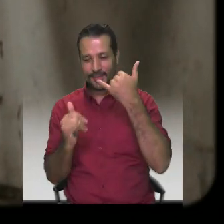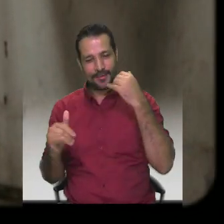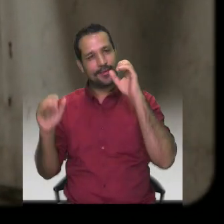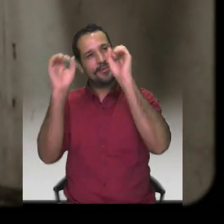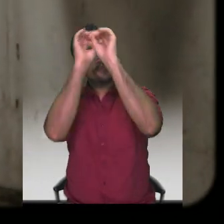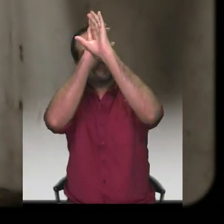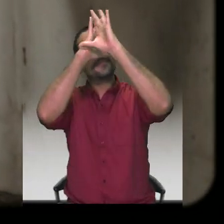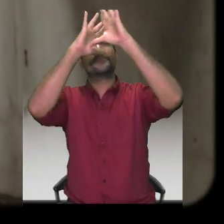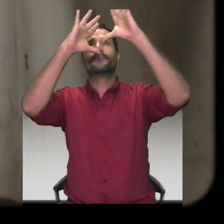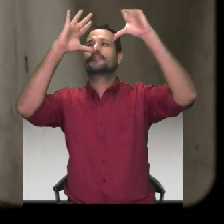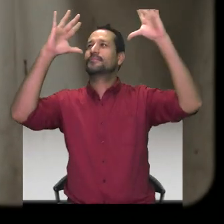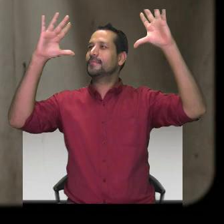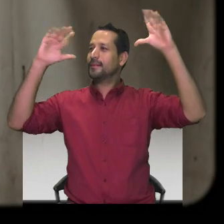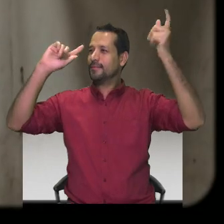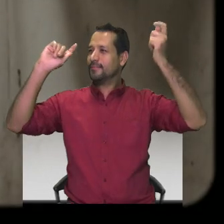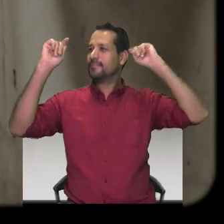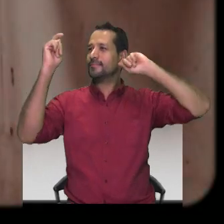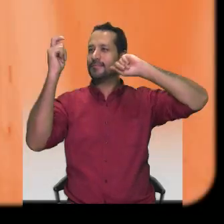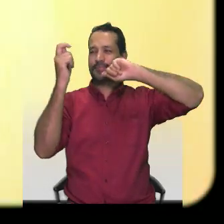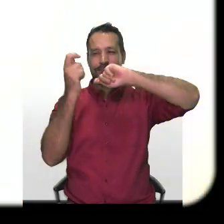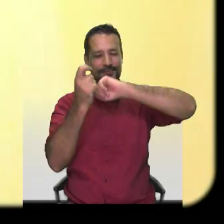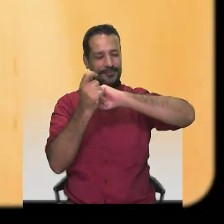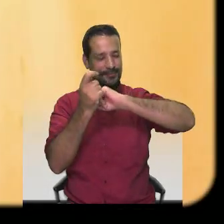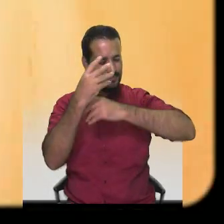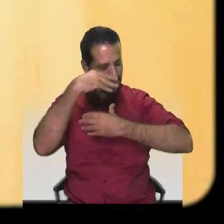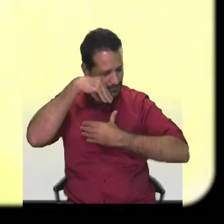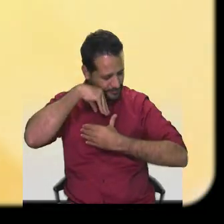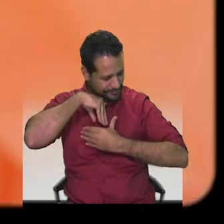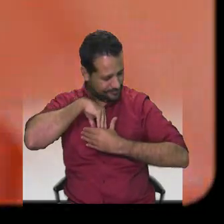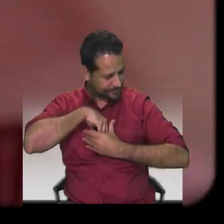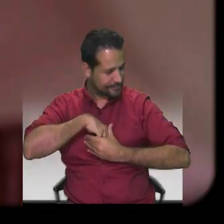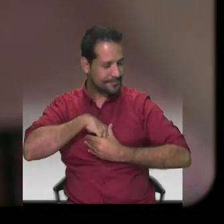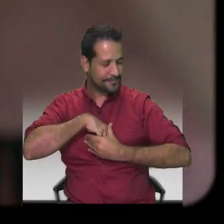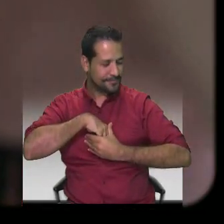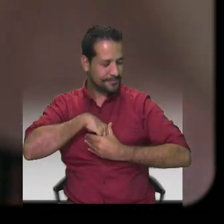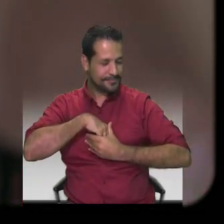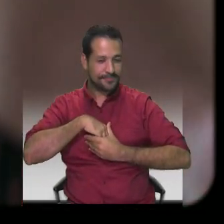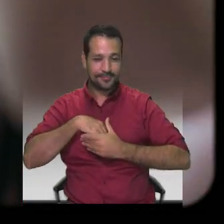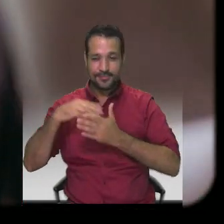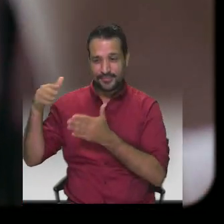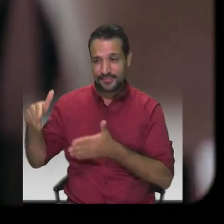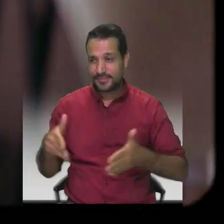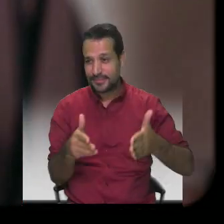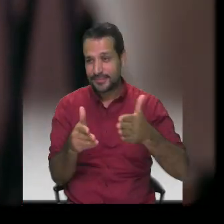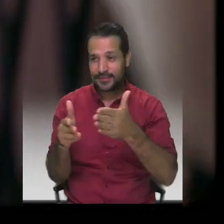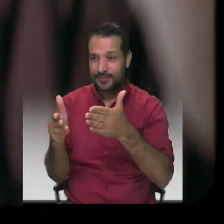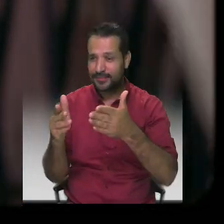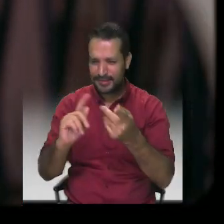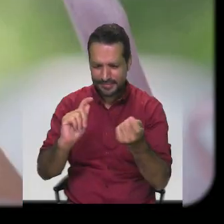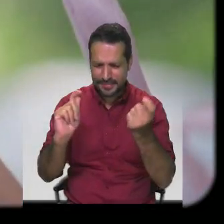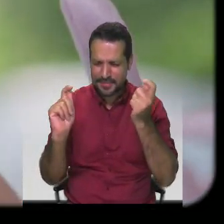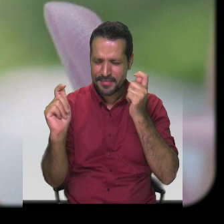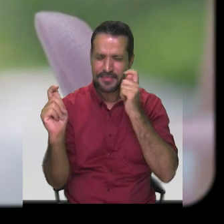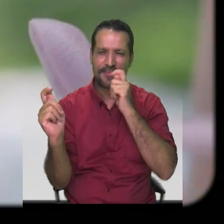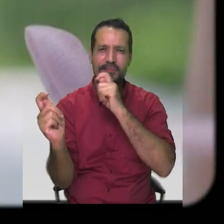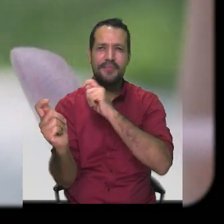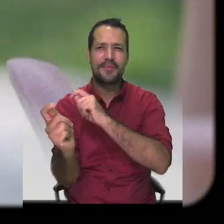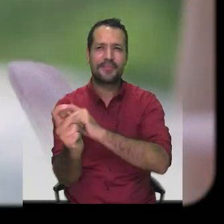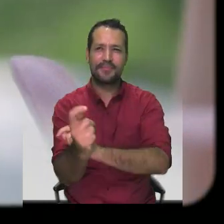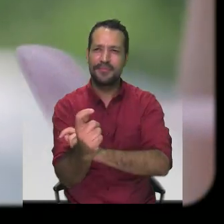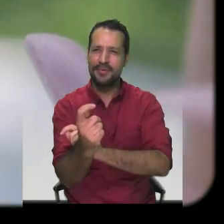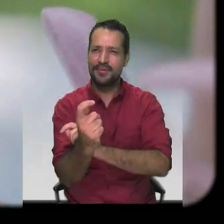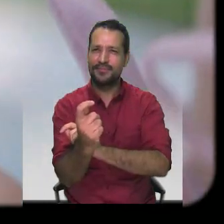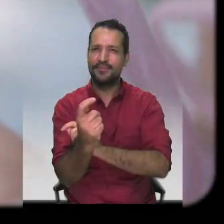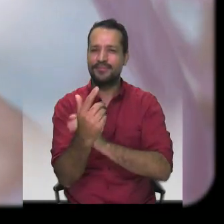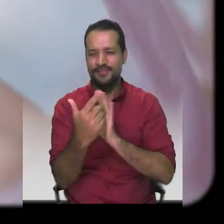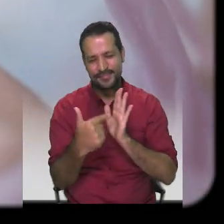y hace que los cambios evolucionen en nuestro interior. Emprendemos un largo camino de transformación, metamorfosis como